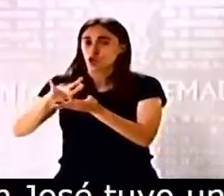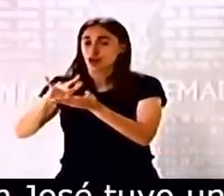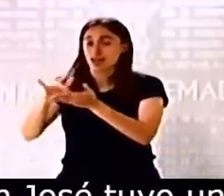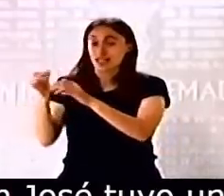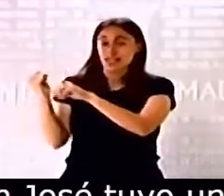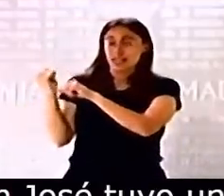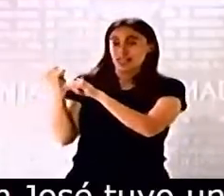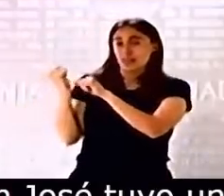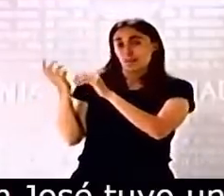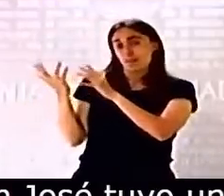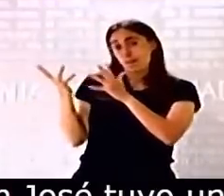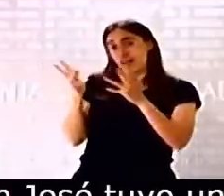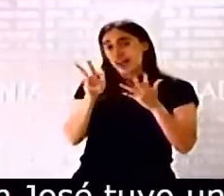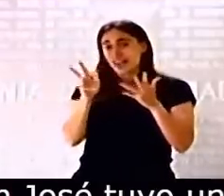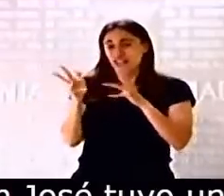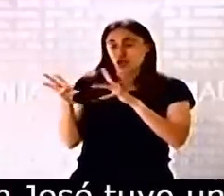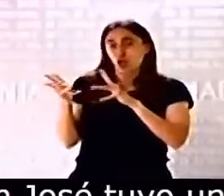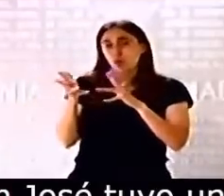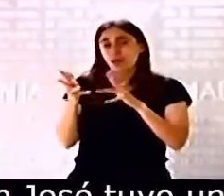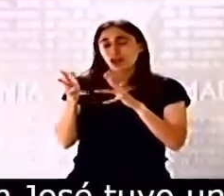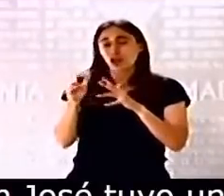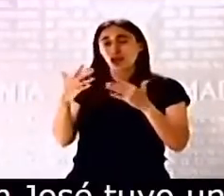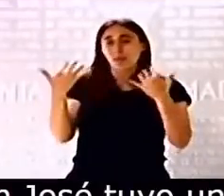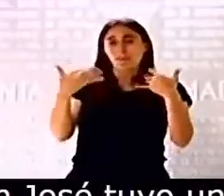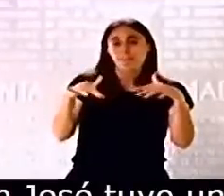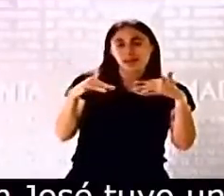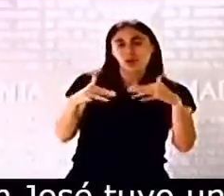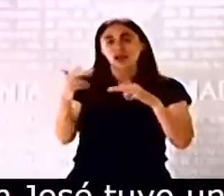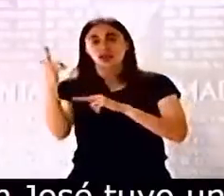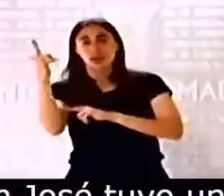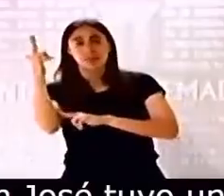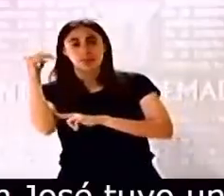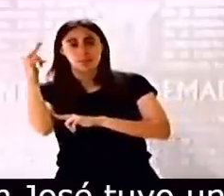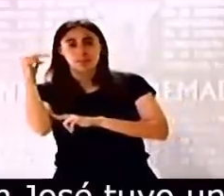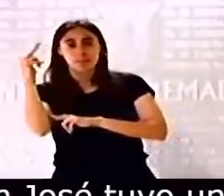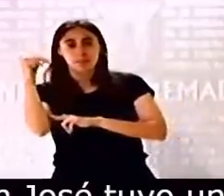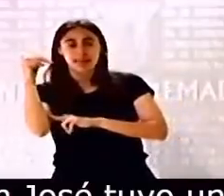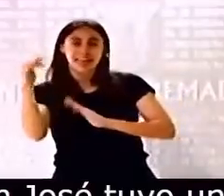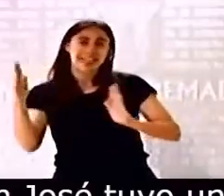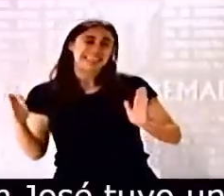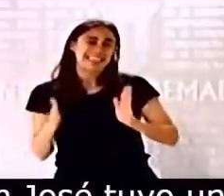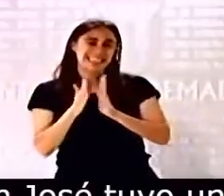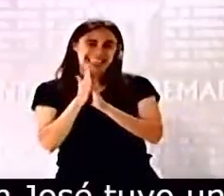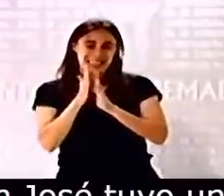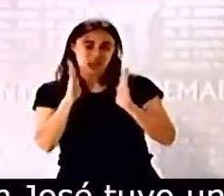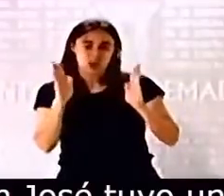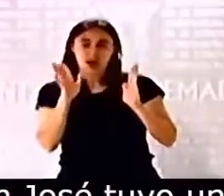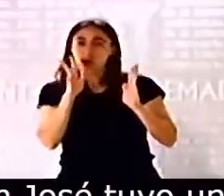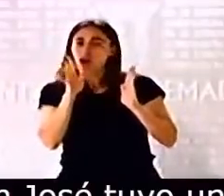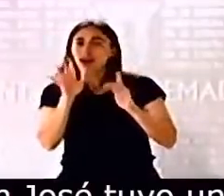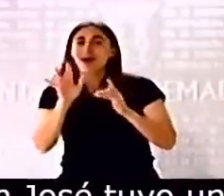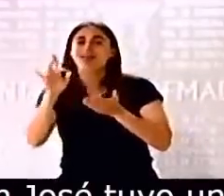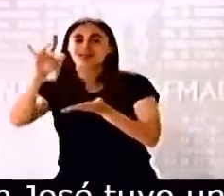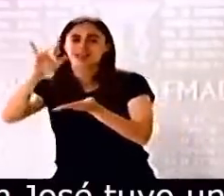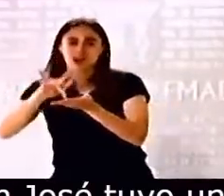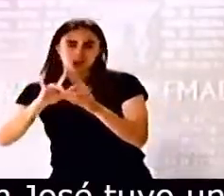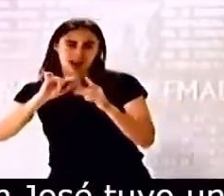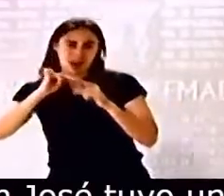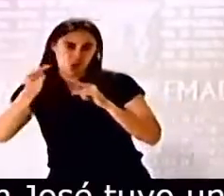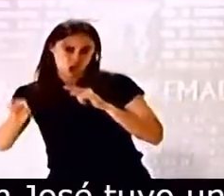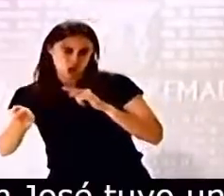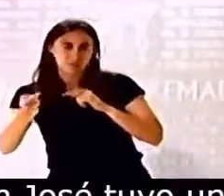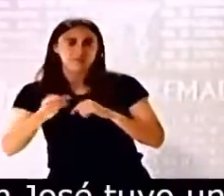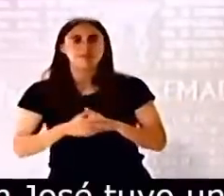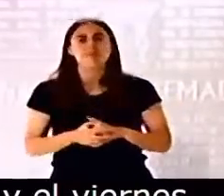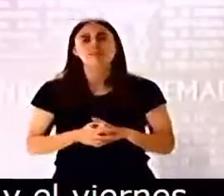ocurrido alrededor de entre el miércoles y el viernes santo. Por lo tanto, esas